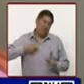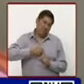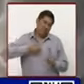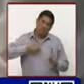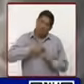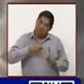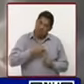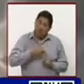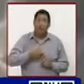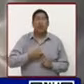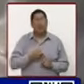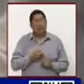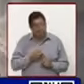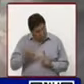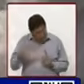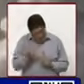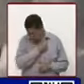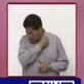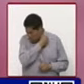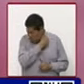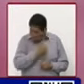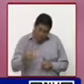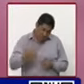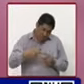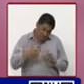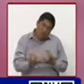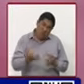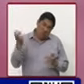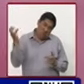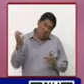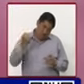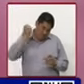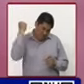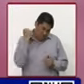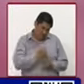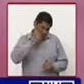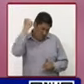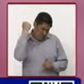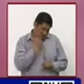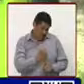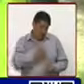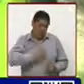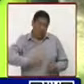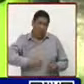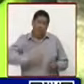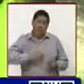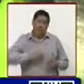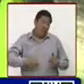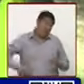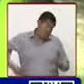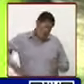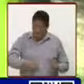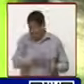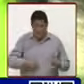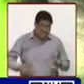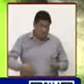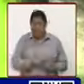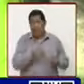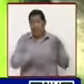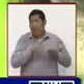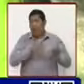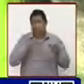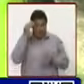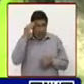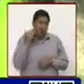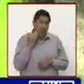¿no? Sí, golpeada con piedra, apuñalada, todo. Con piedra debe de dar a su cabeza.